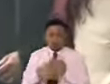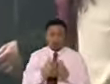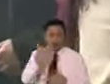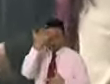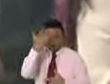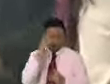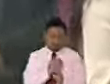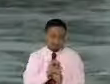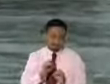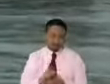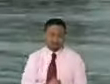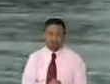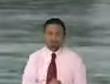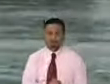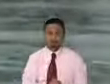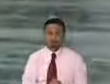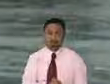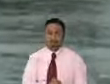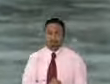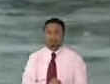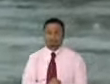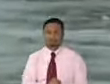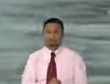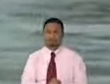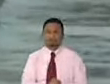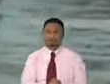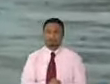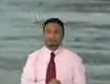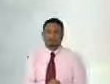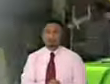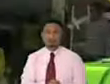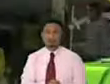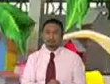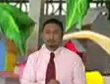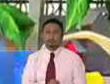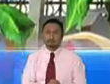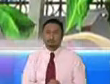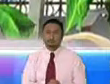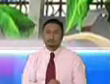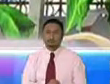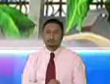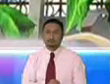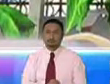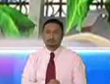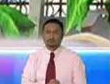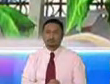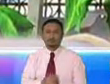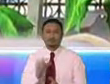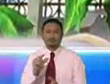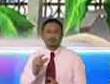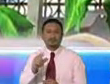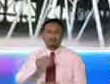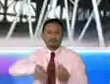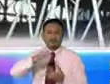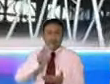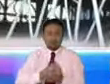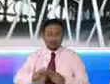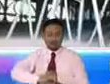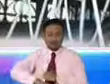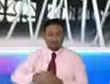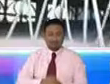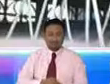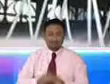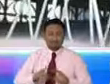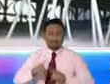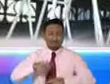enfermedades, informó Patricia Aldaz. Nos separamos por un momento, una pausa publicitaria, pero